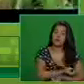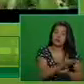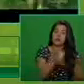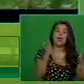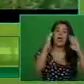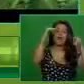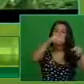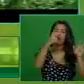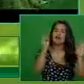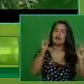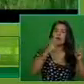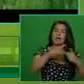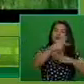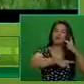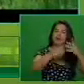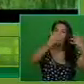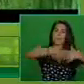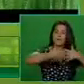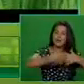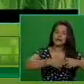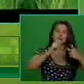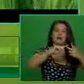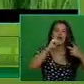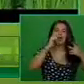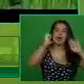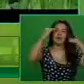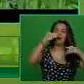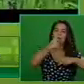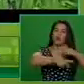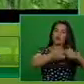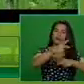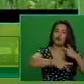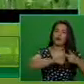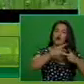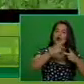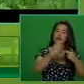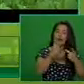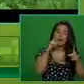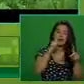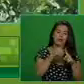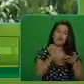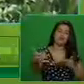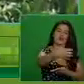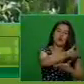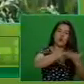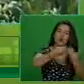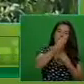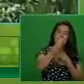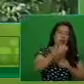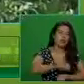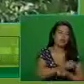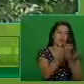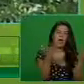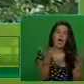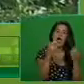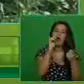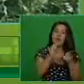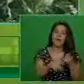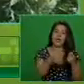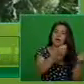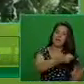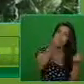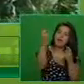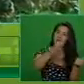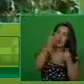la producción agroindustrial, que atiende la producción que va para el procesamiento de alimentos, que atiende la producción, que va para la exportación,